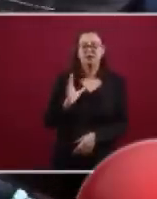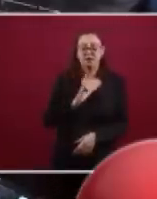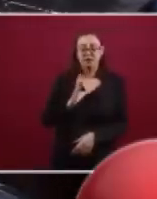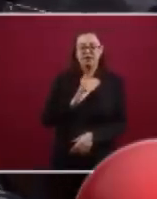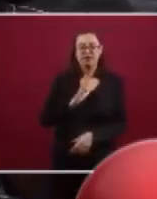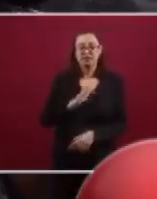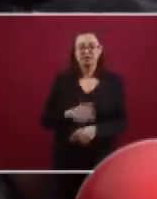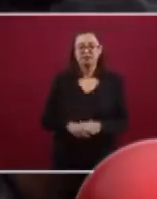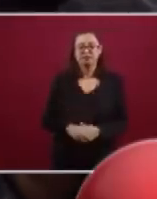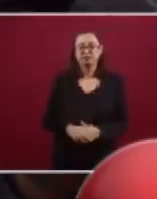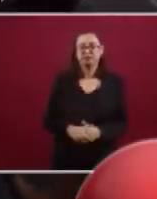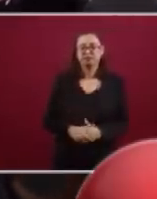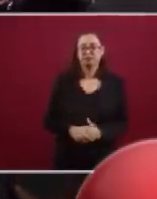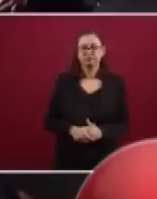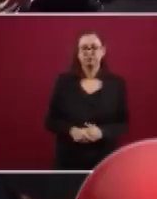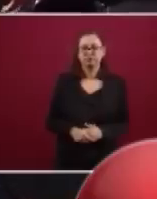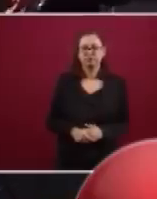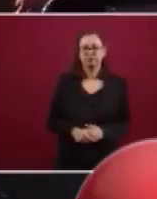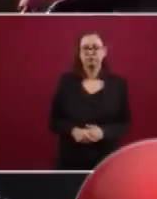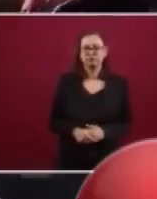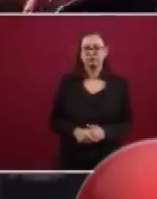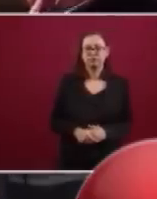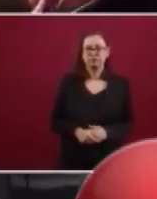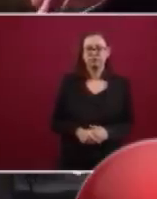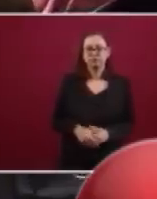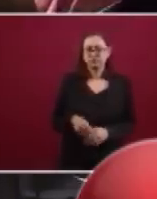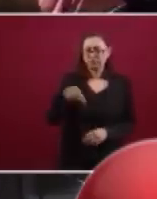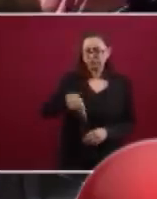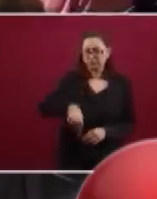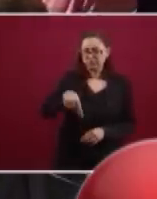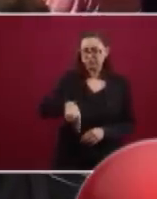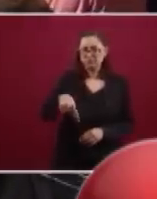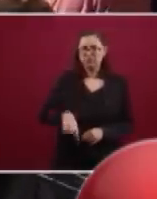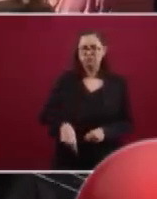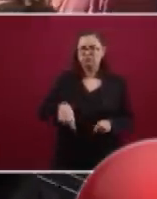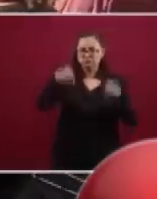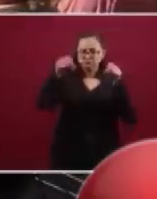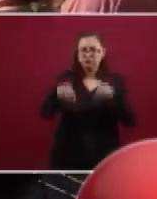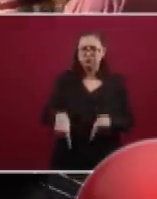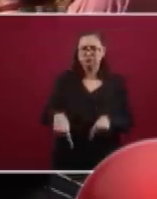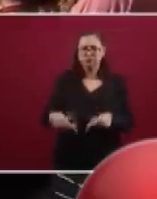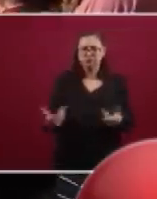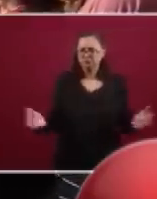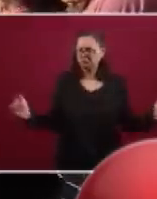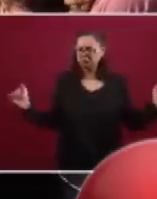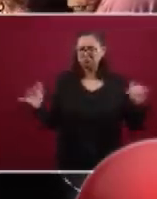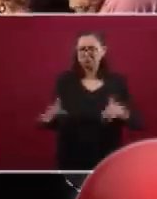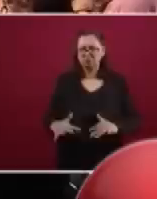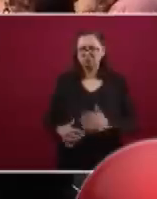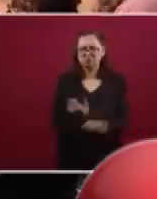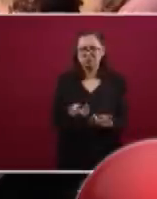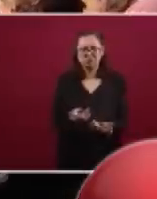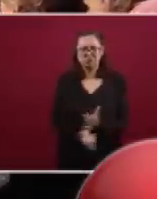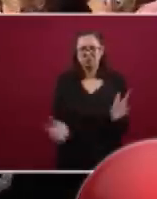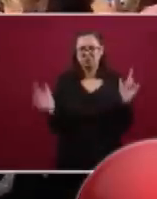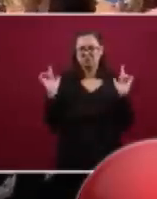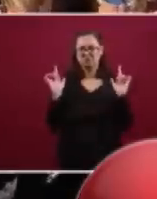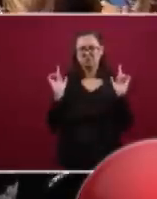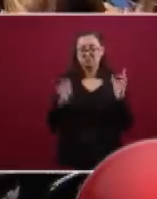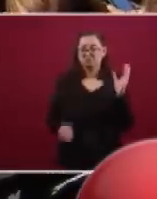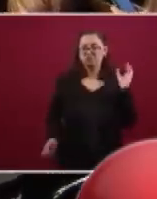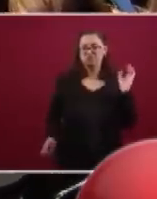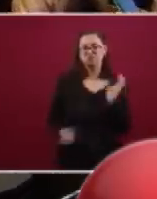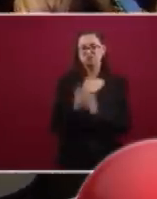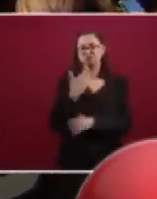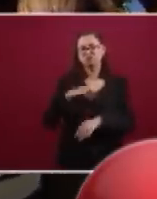sociales, aquí mismo. Entonces, también es una nueva